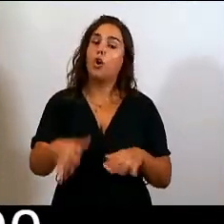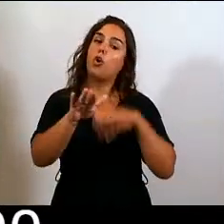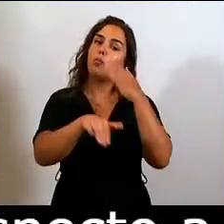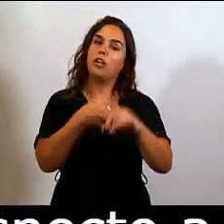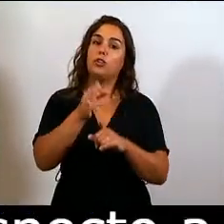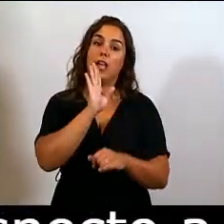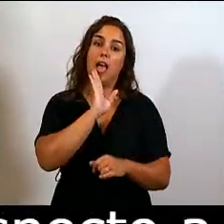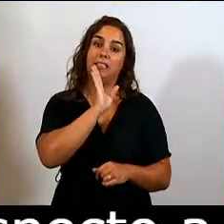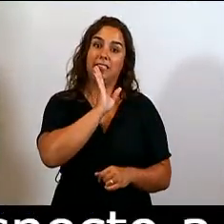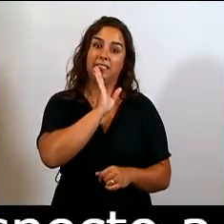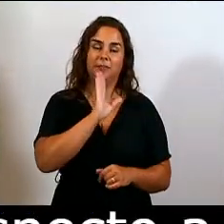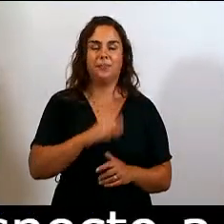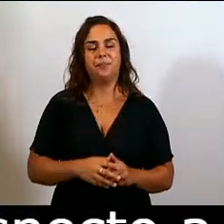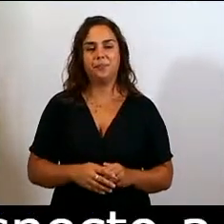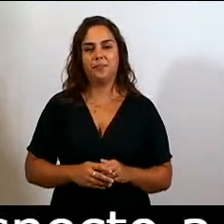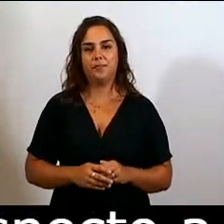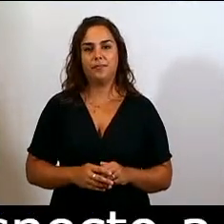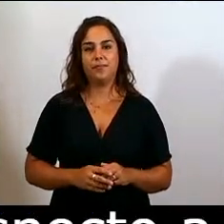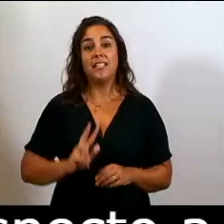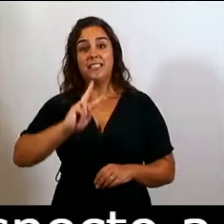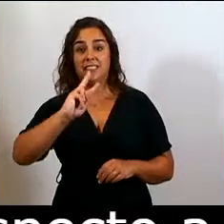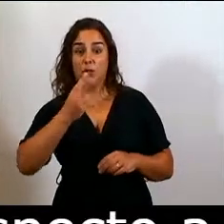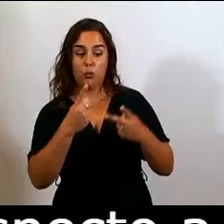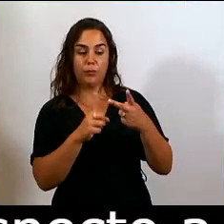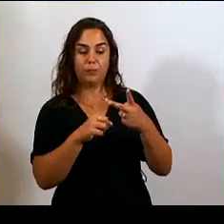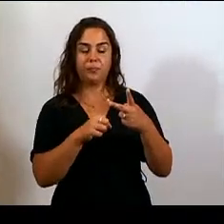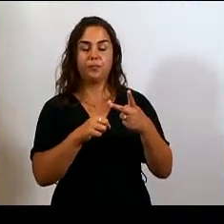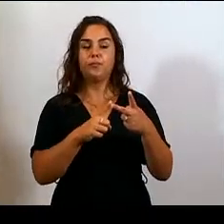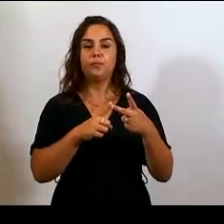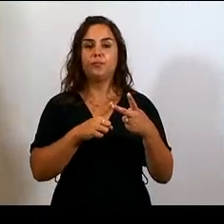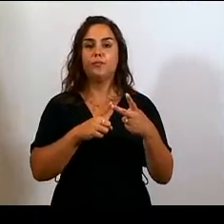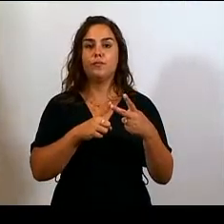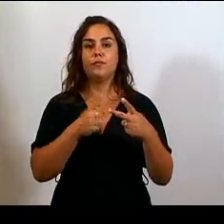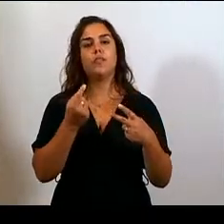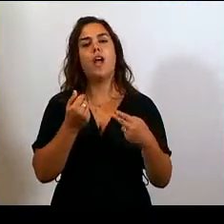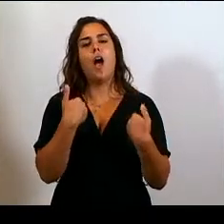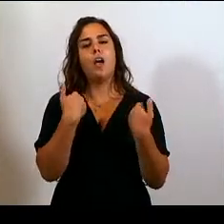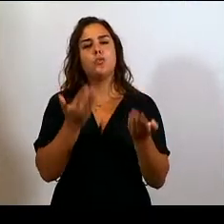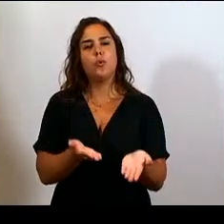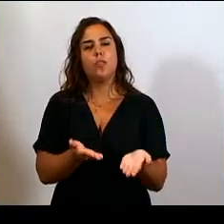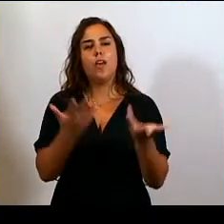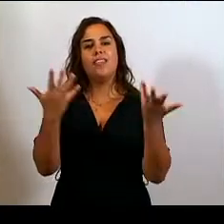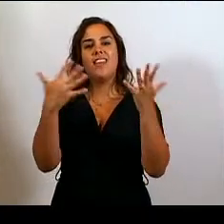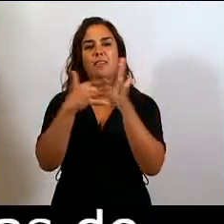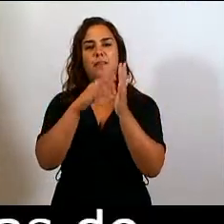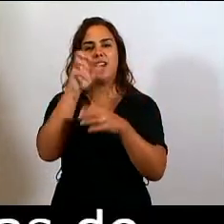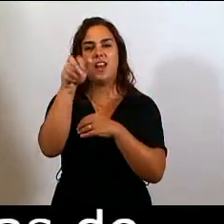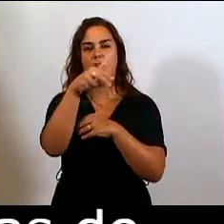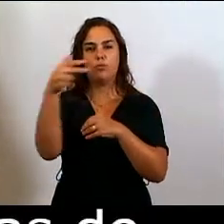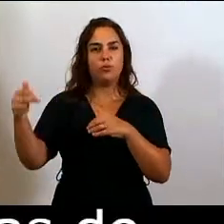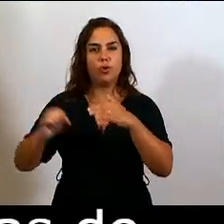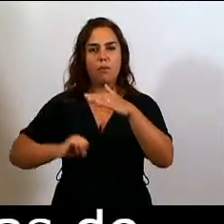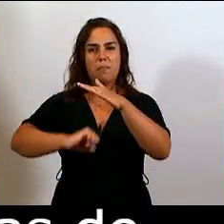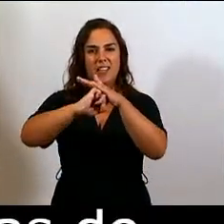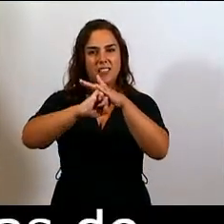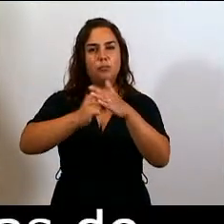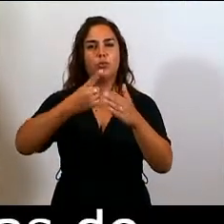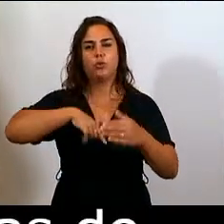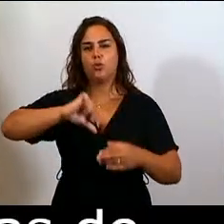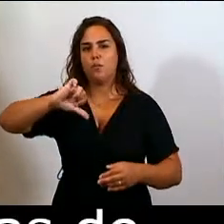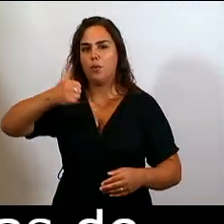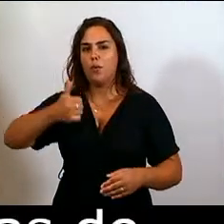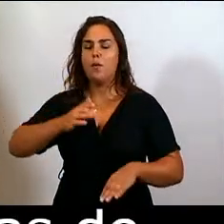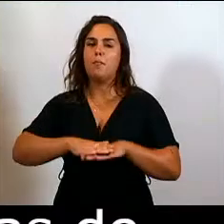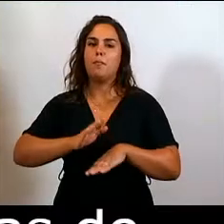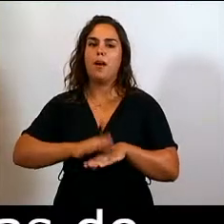convocatorias. En segundo lugar, hemos aprobado una partida de ayudas de hasta 10.000 euros para financiar una parte de la